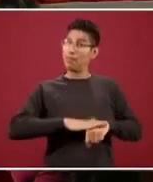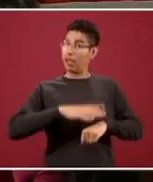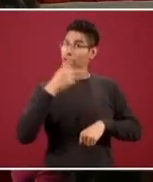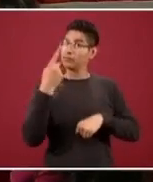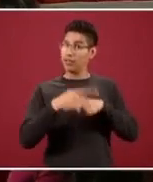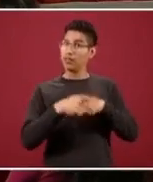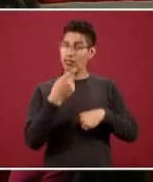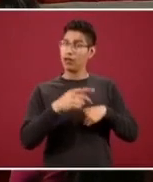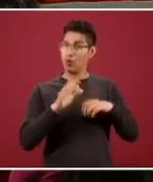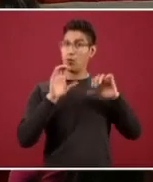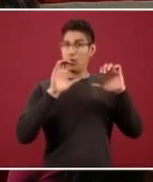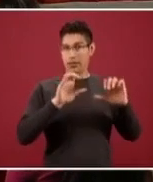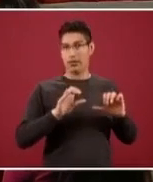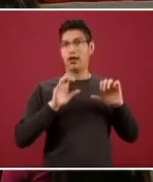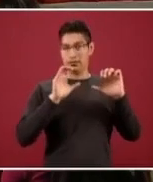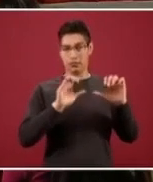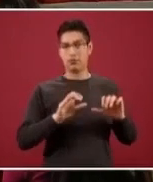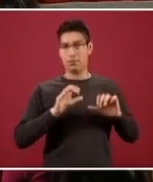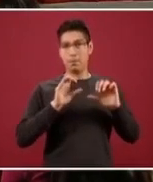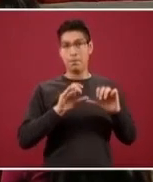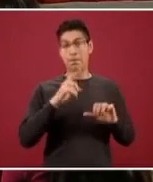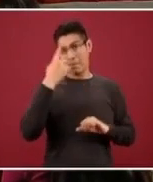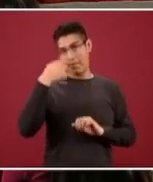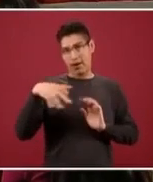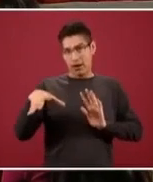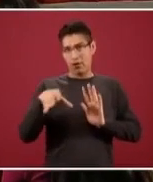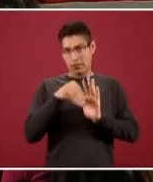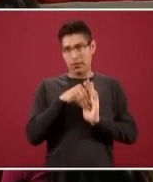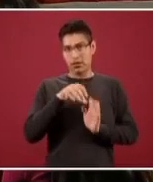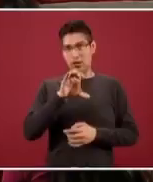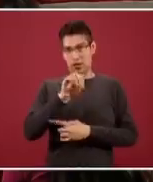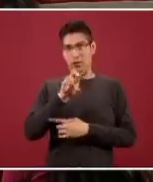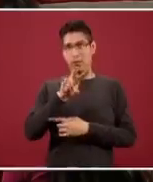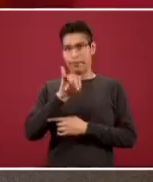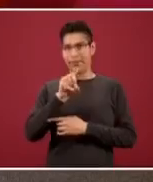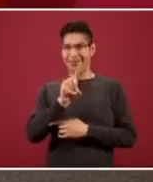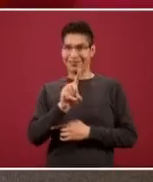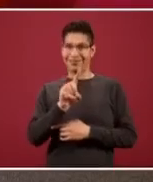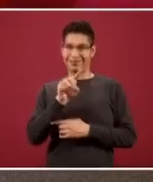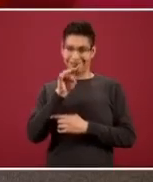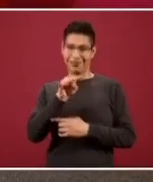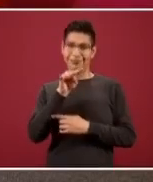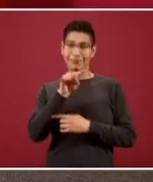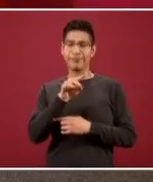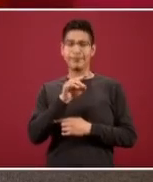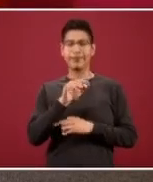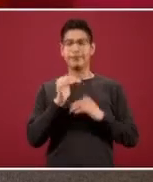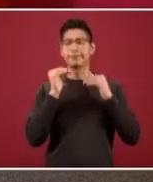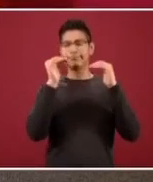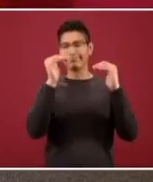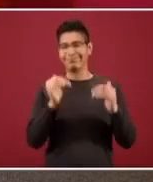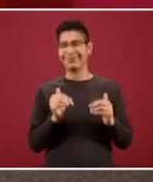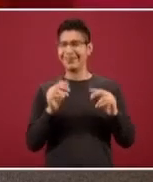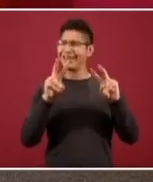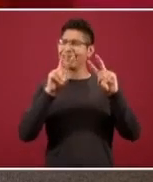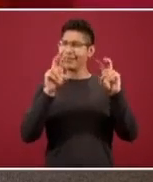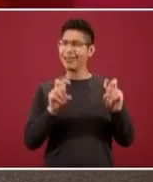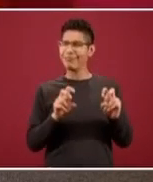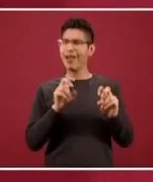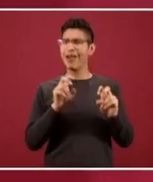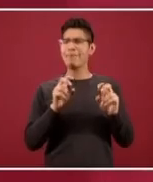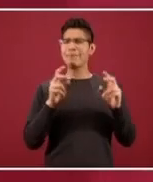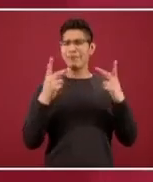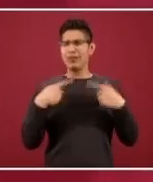complicarse al tener la enfermedad COVID-19. Sobre la persona que falleció de 41 años en el